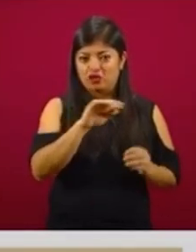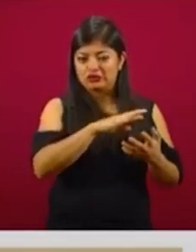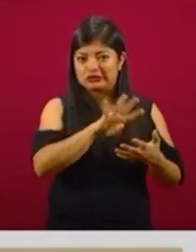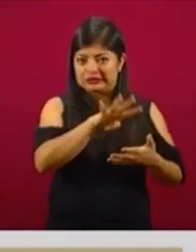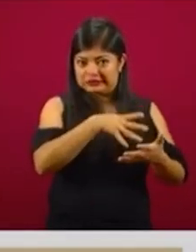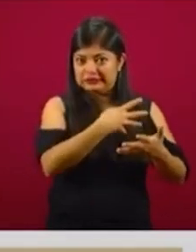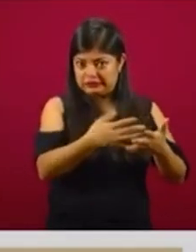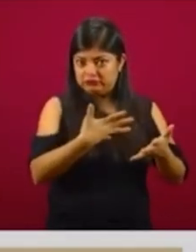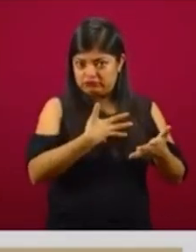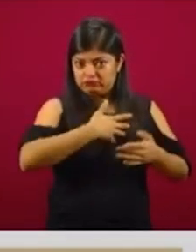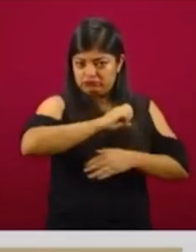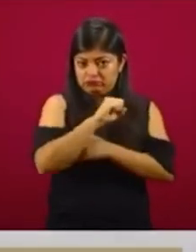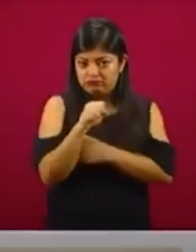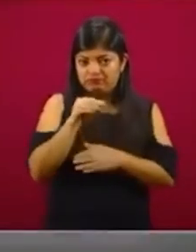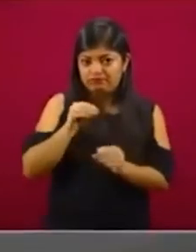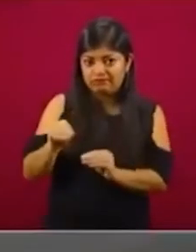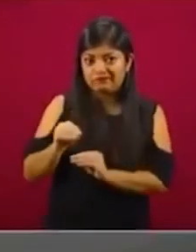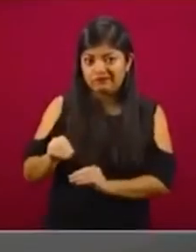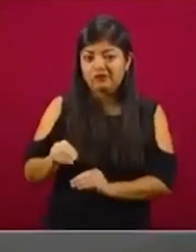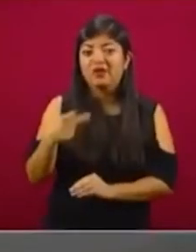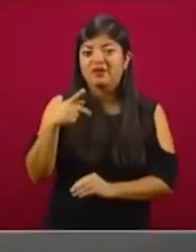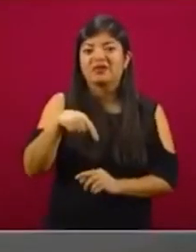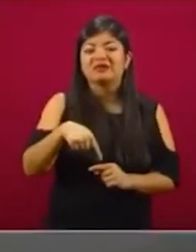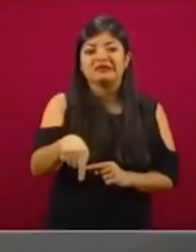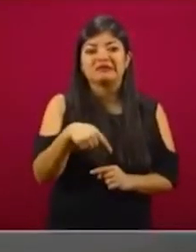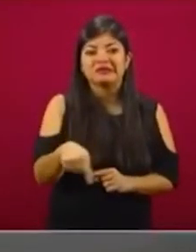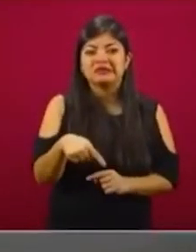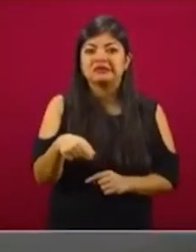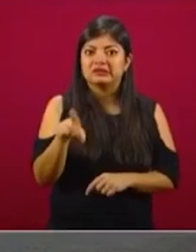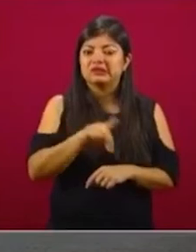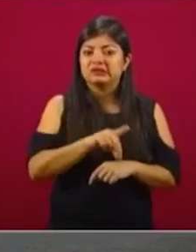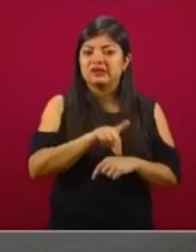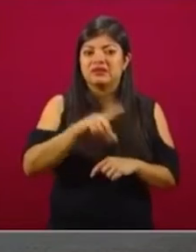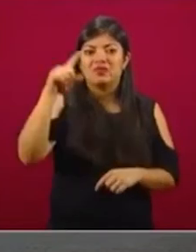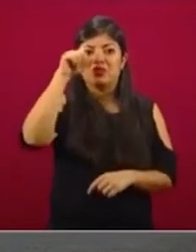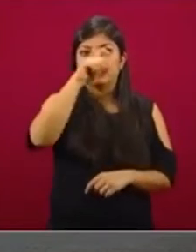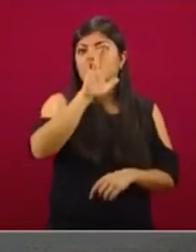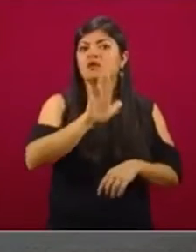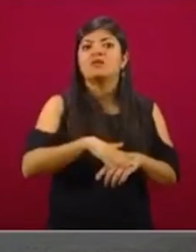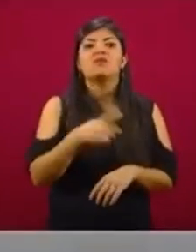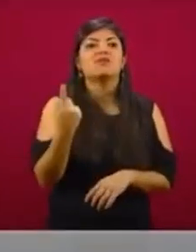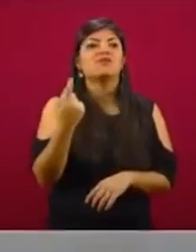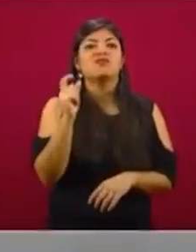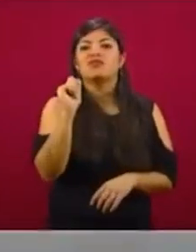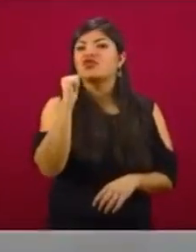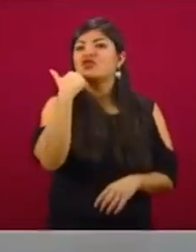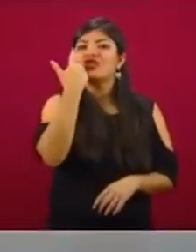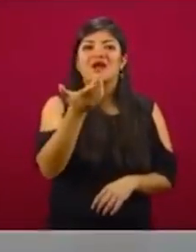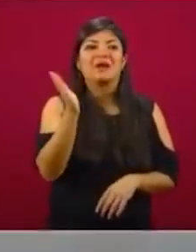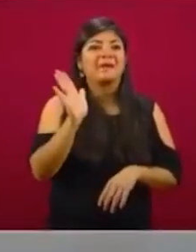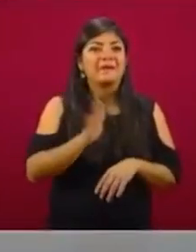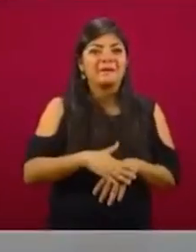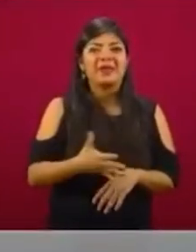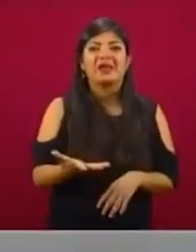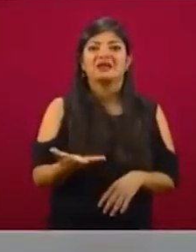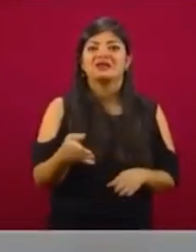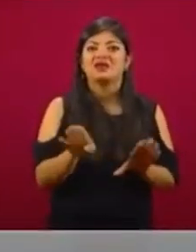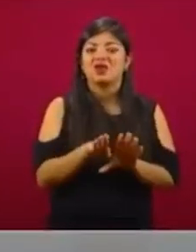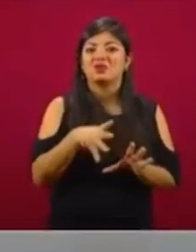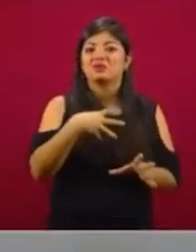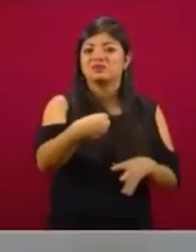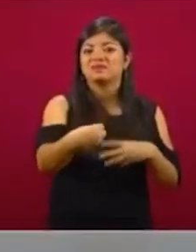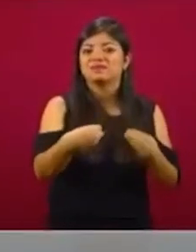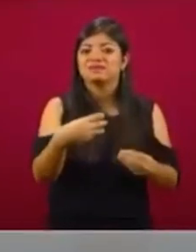muy complicados para la dispersión, porque no queremos contagios, no queremos que a